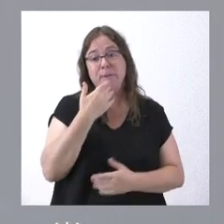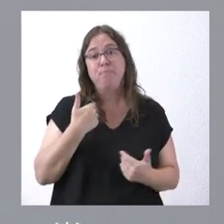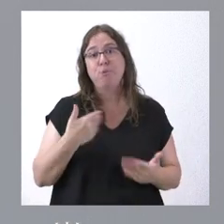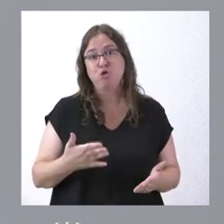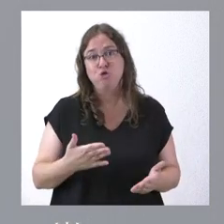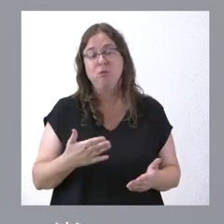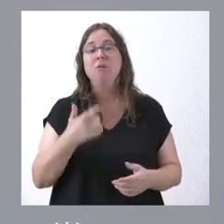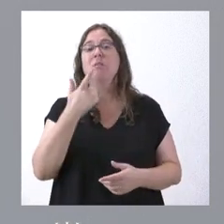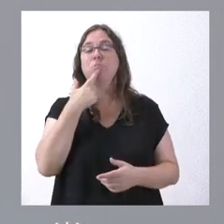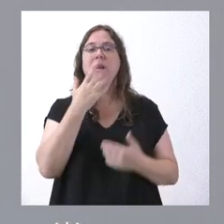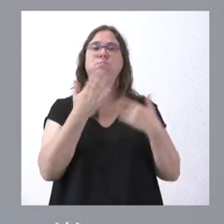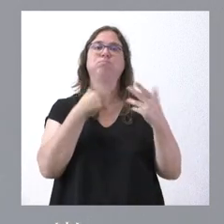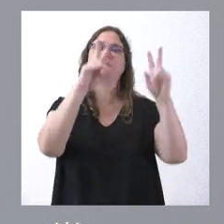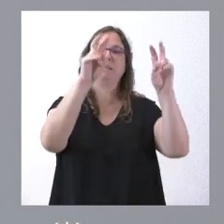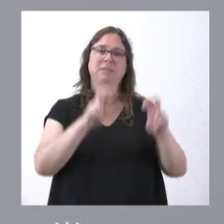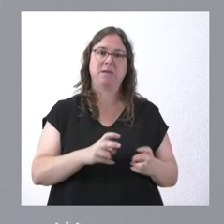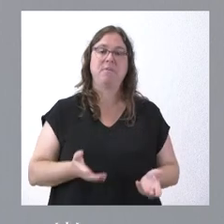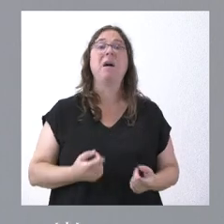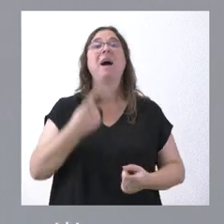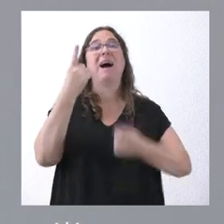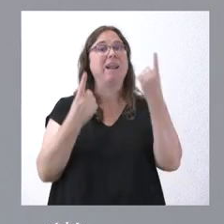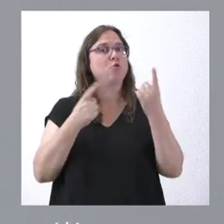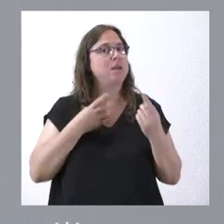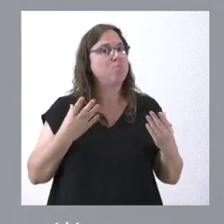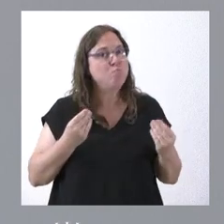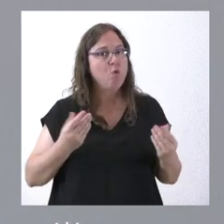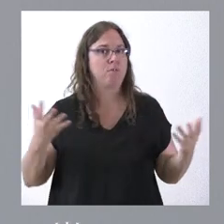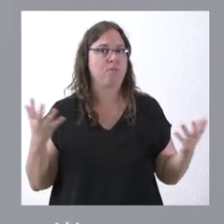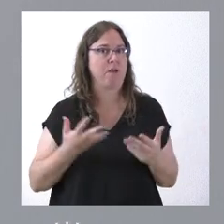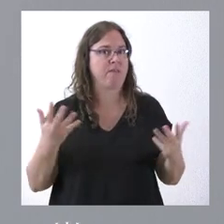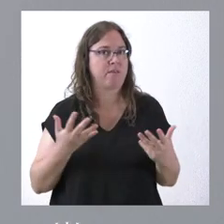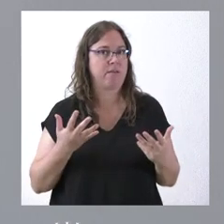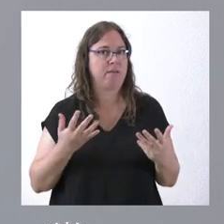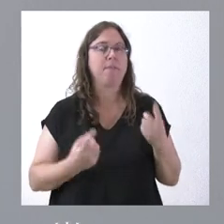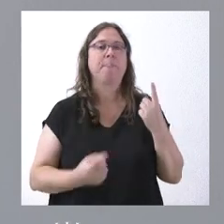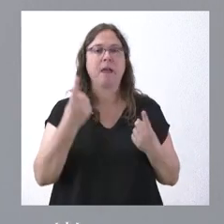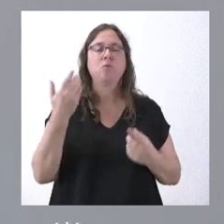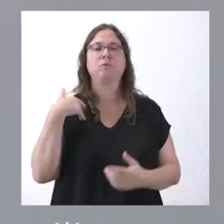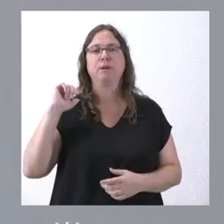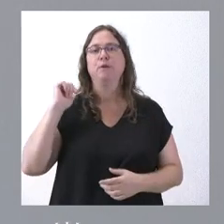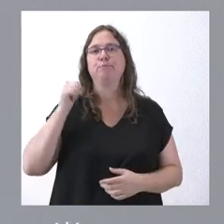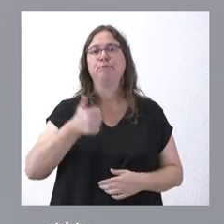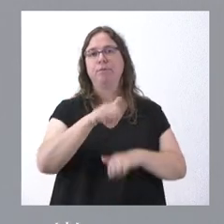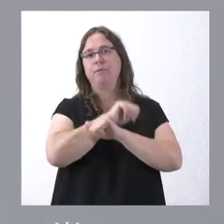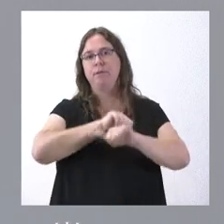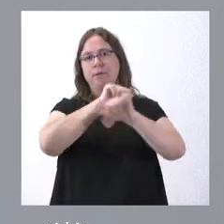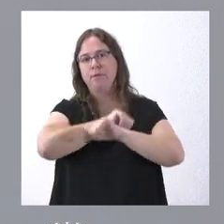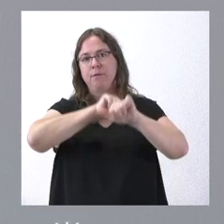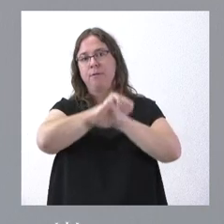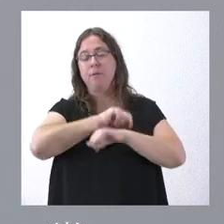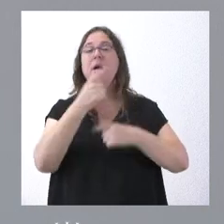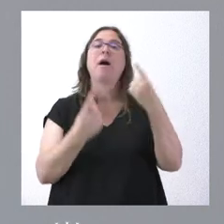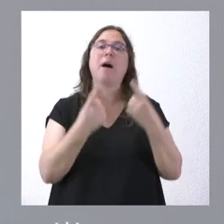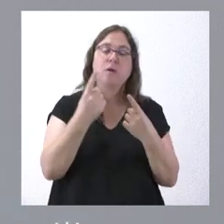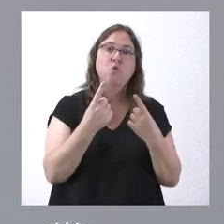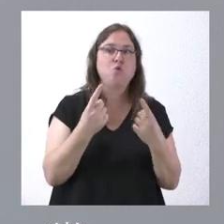para que pudiéramos abordar alguno de estos temas. Algunos ya son muy urgentes. Algunos es verdad que llevan mucho tiempo en espera, pero otros son de